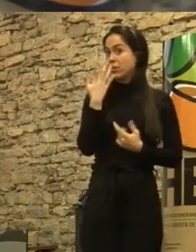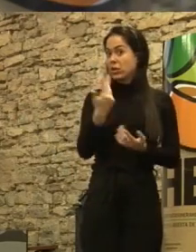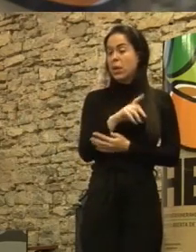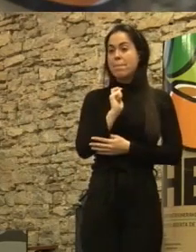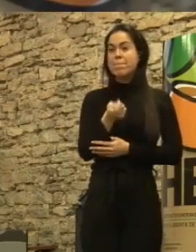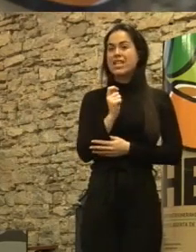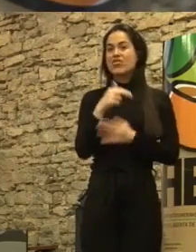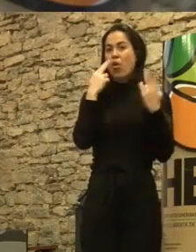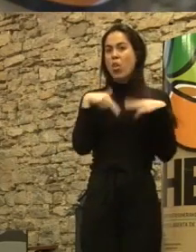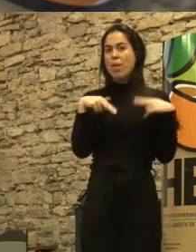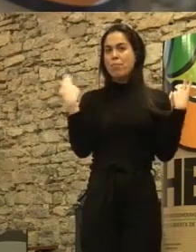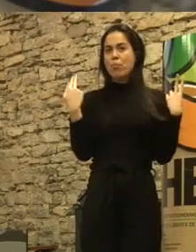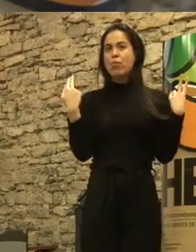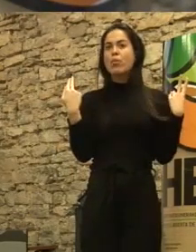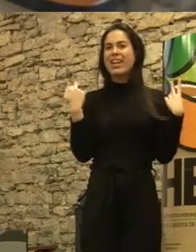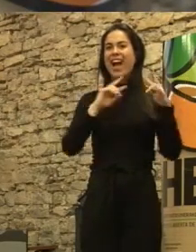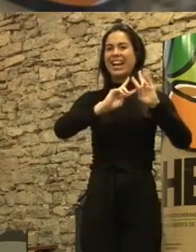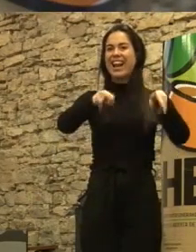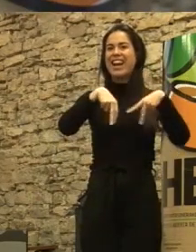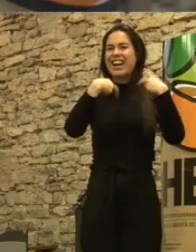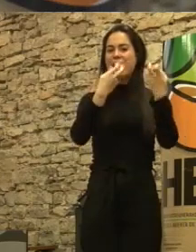pensiones públicas